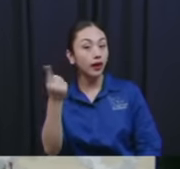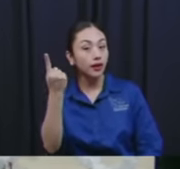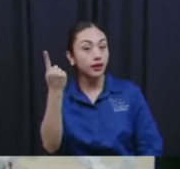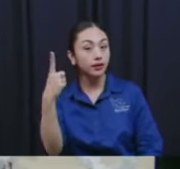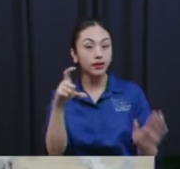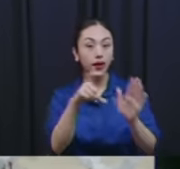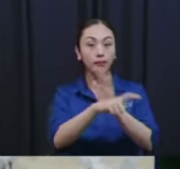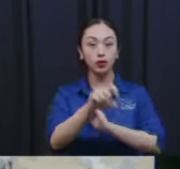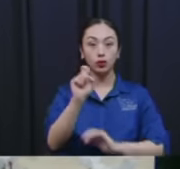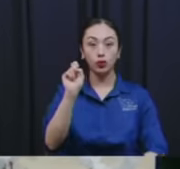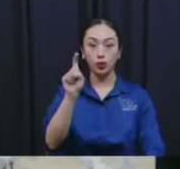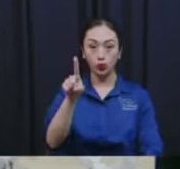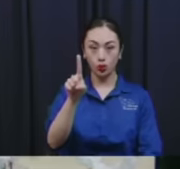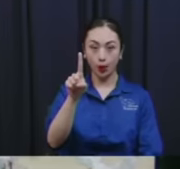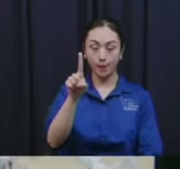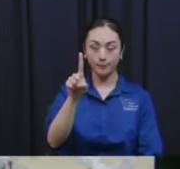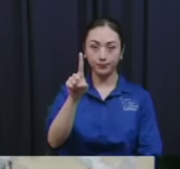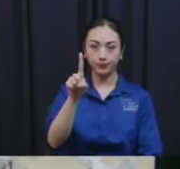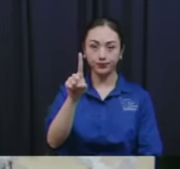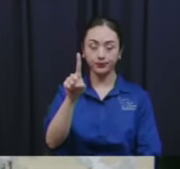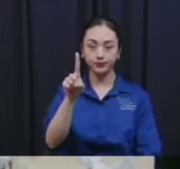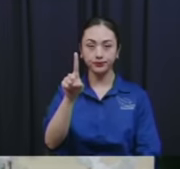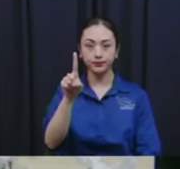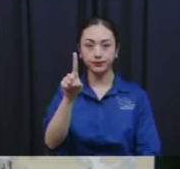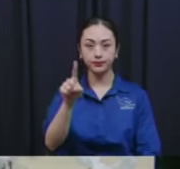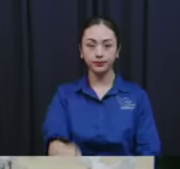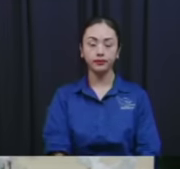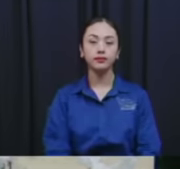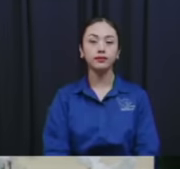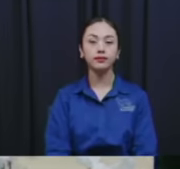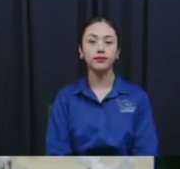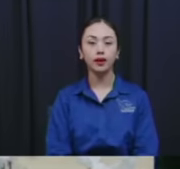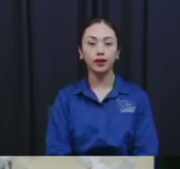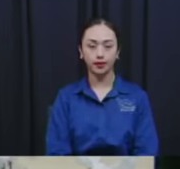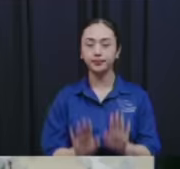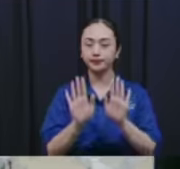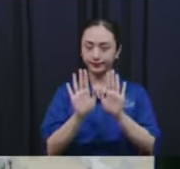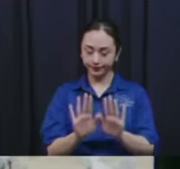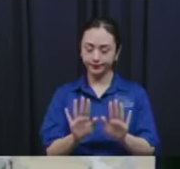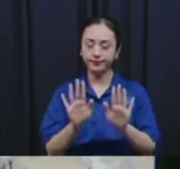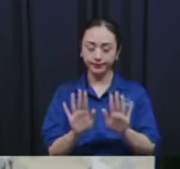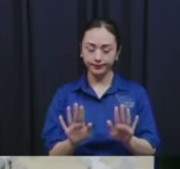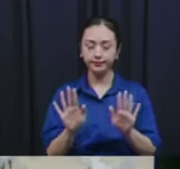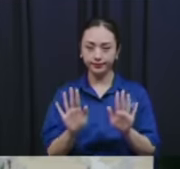Qué padre Santo Bueno aquí tener que tener un poco de paciencia